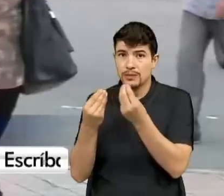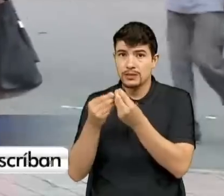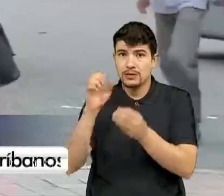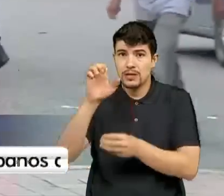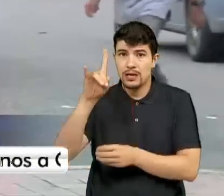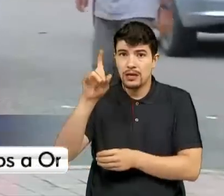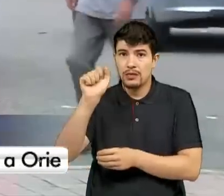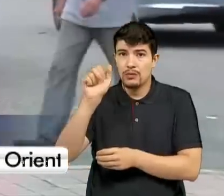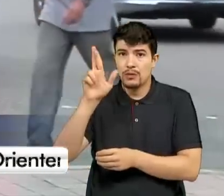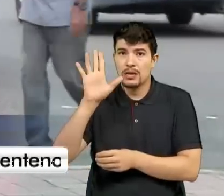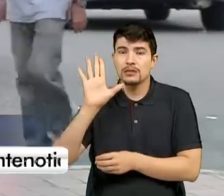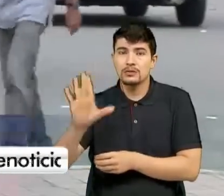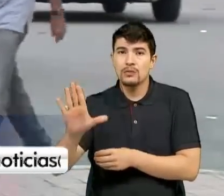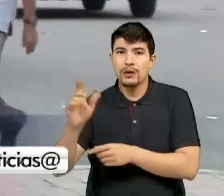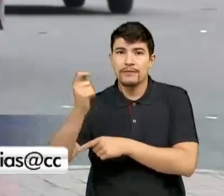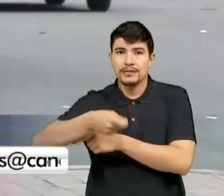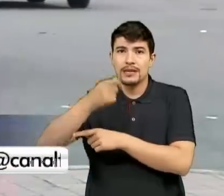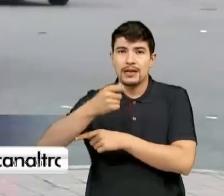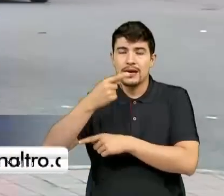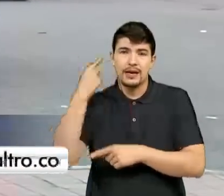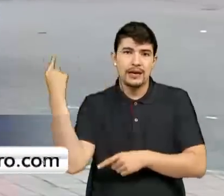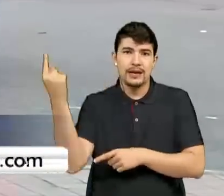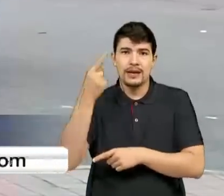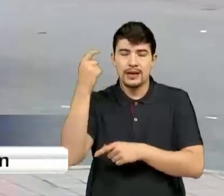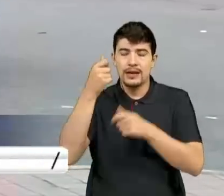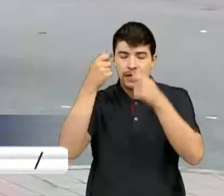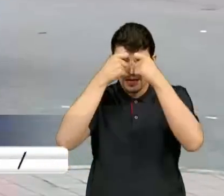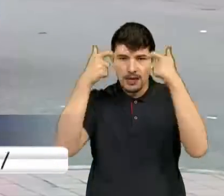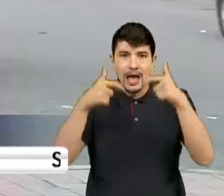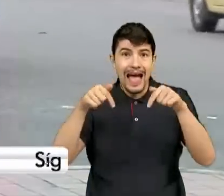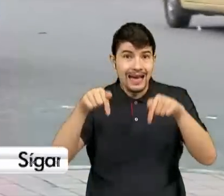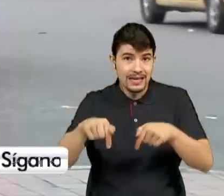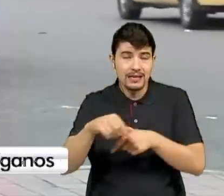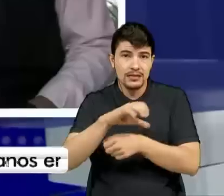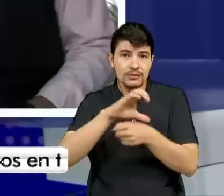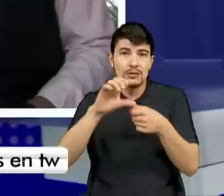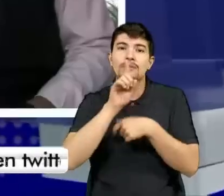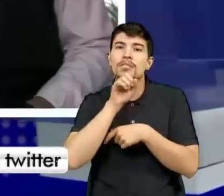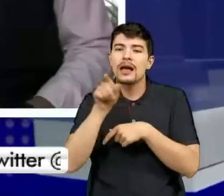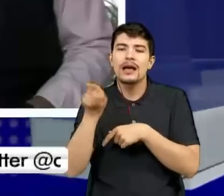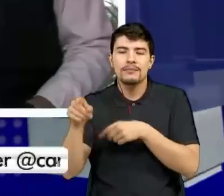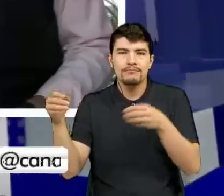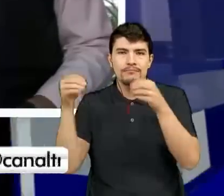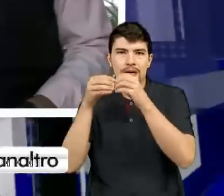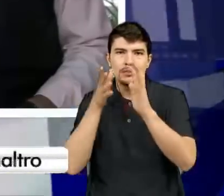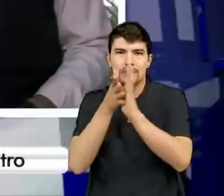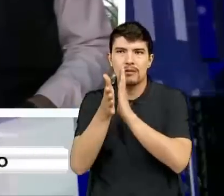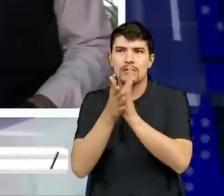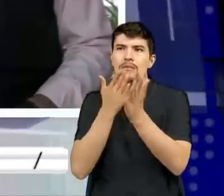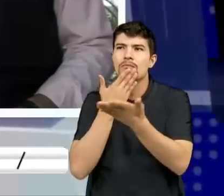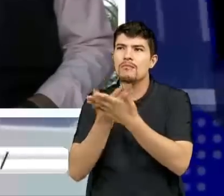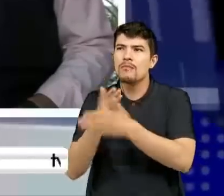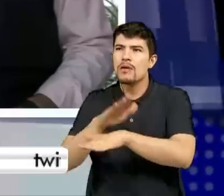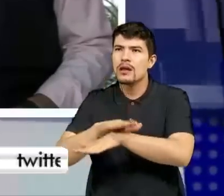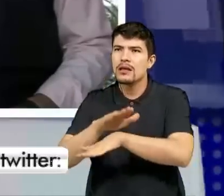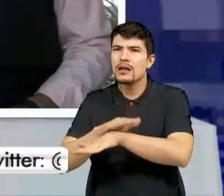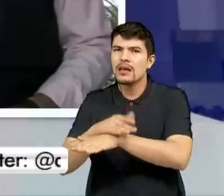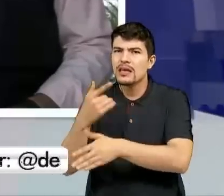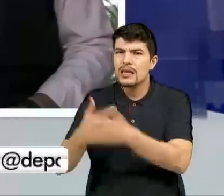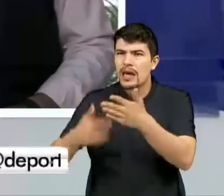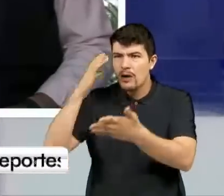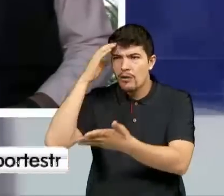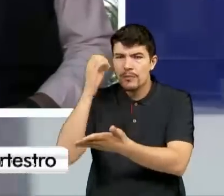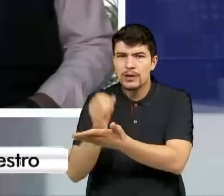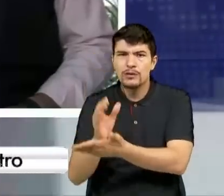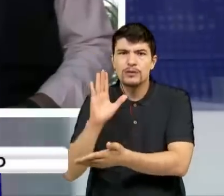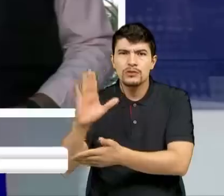quien se encuentra a las afueras de la Fiscalía General de la Nación aquí en la ciudad de Bucaramanga, quien nos tiene más detalles. Eduard, muy buenas tardes y cuéntanos qué dice la Fiscalía con respecto